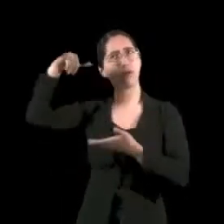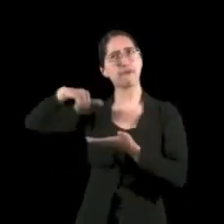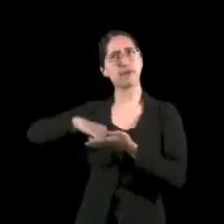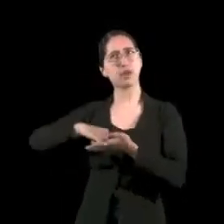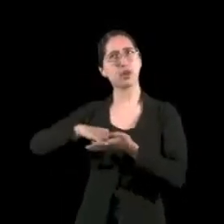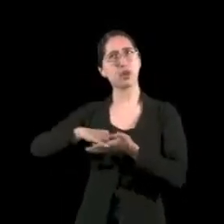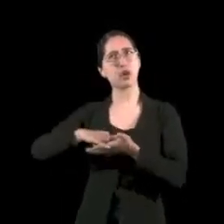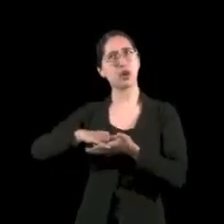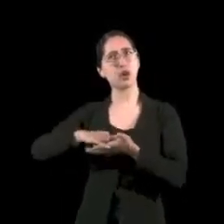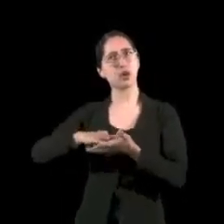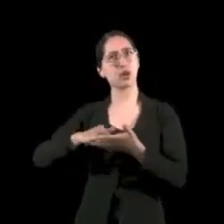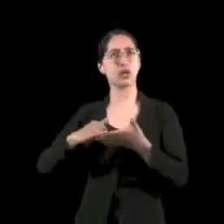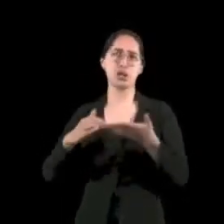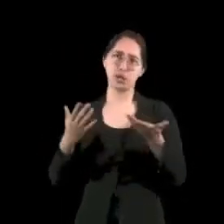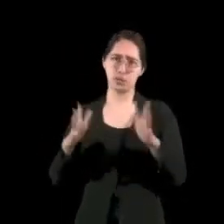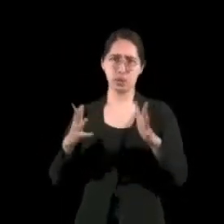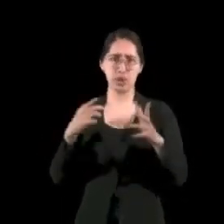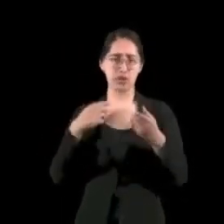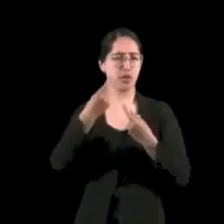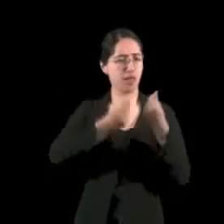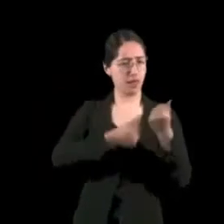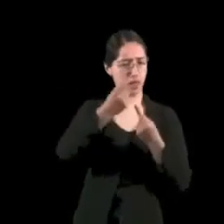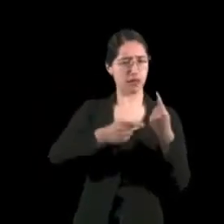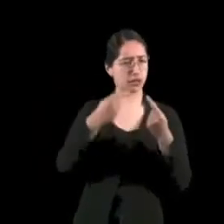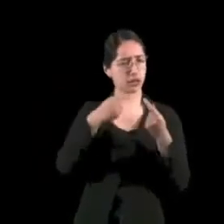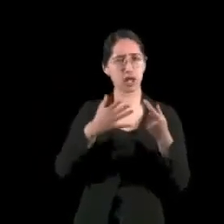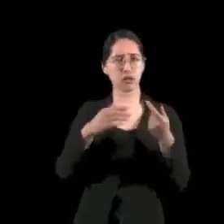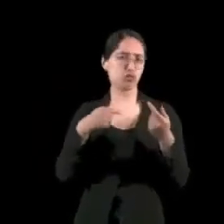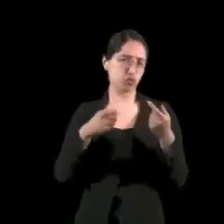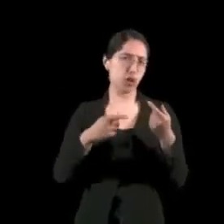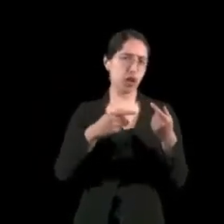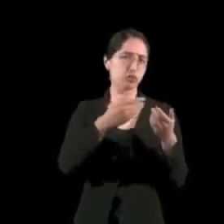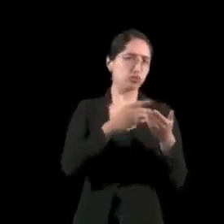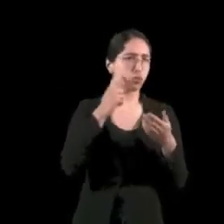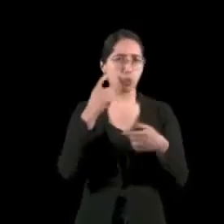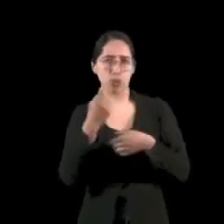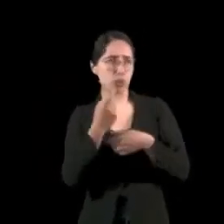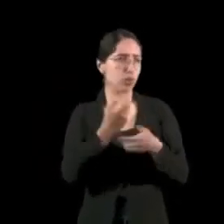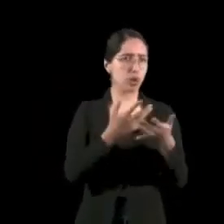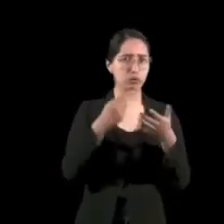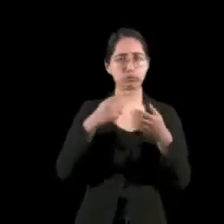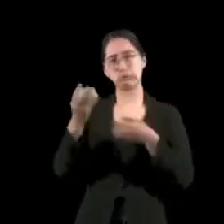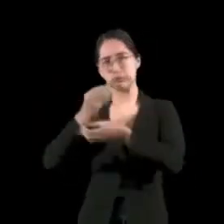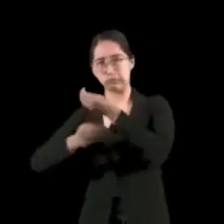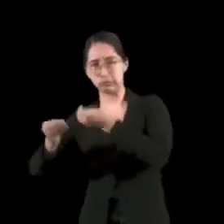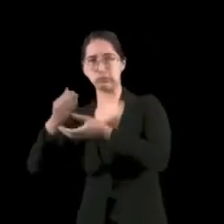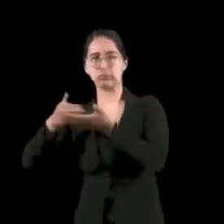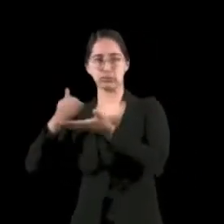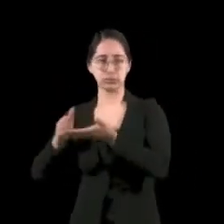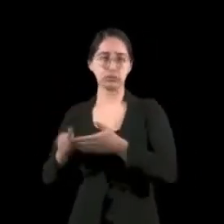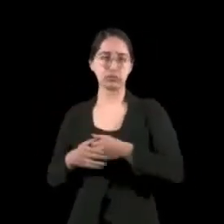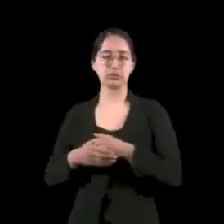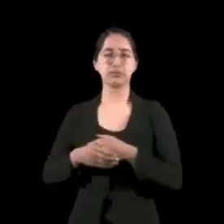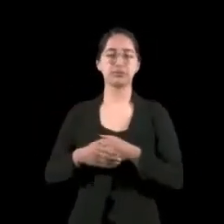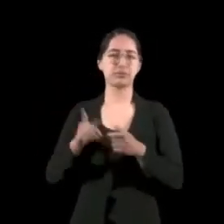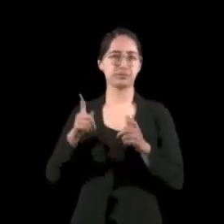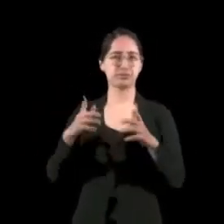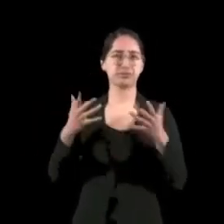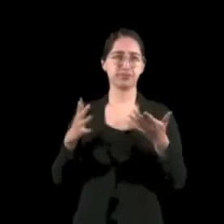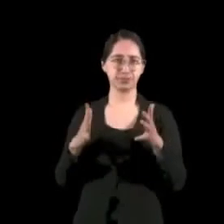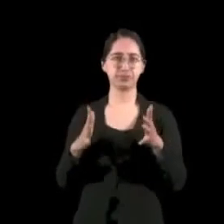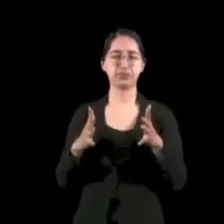Eso pues fueron con finanzas que se fueron consiguiendo. Mire, en el año 82, que sea la séptima